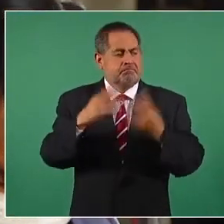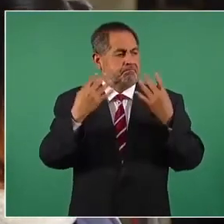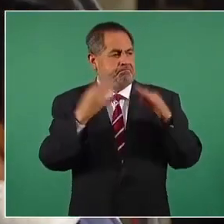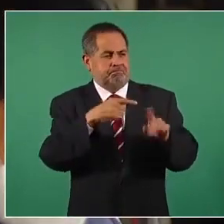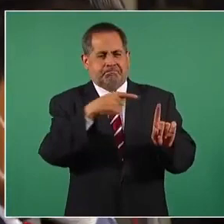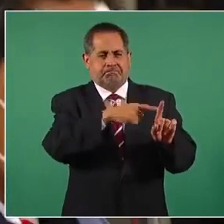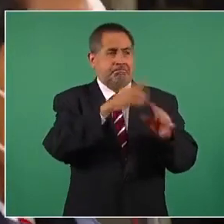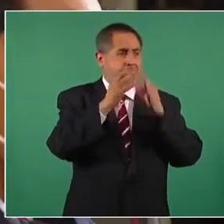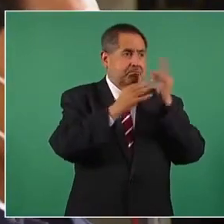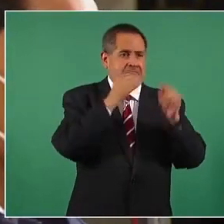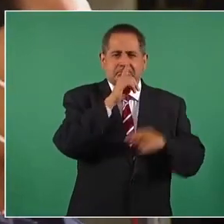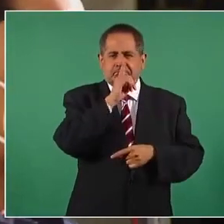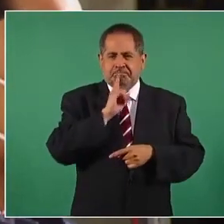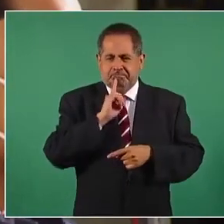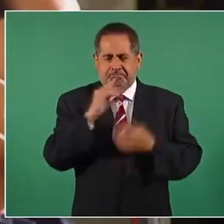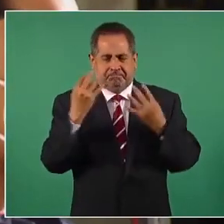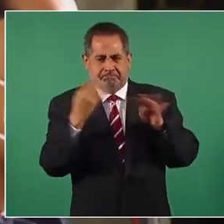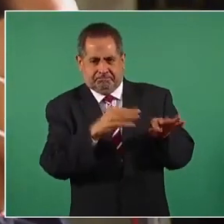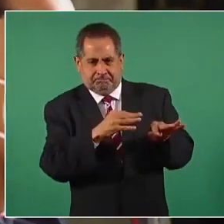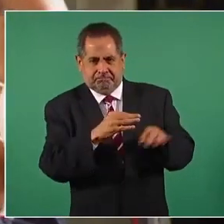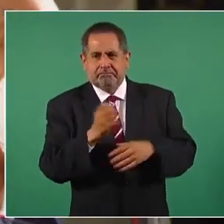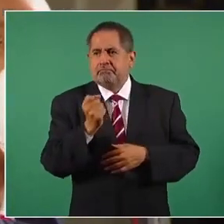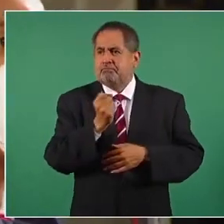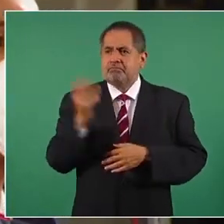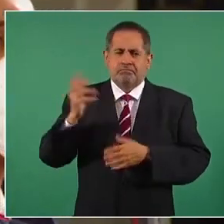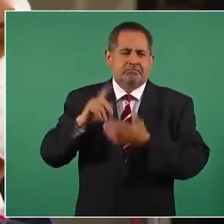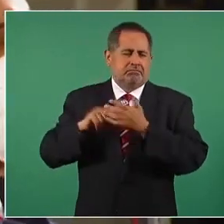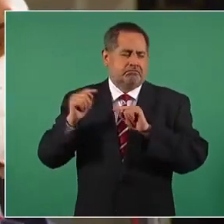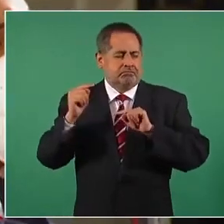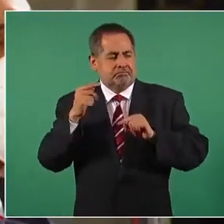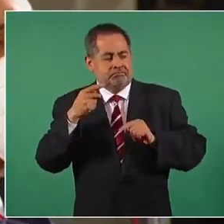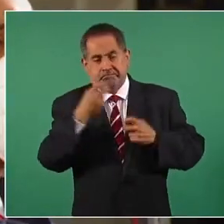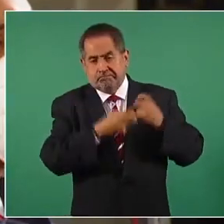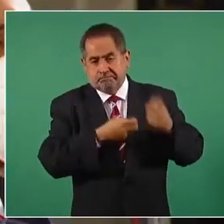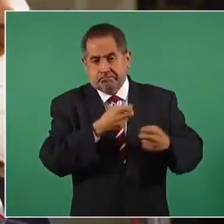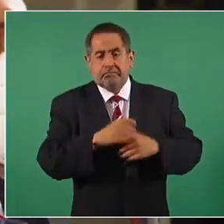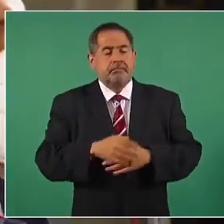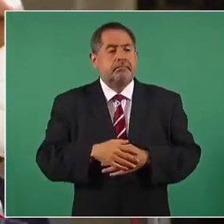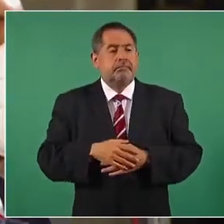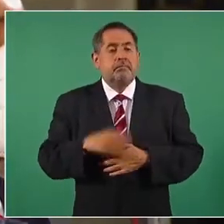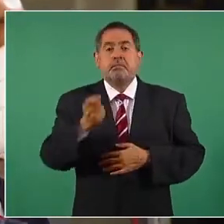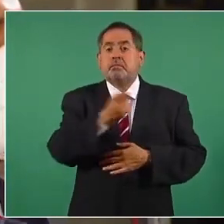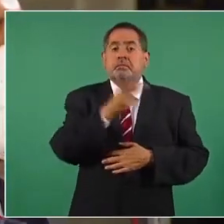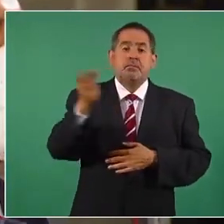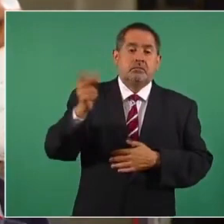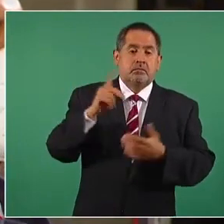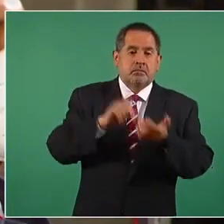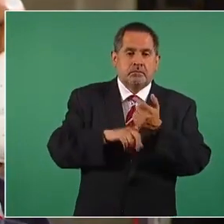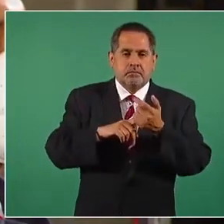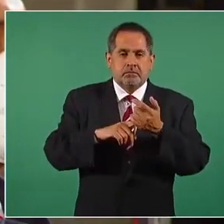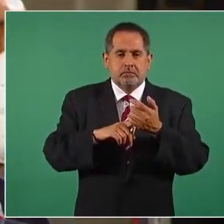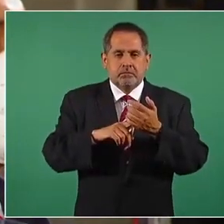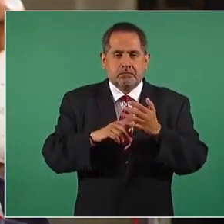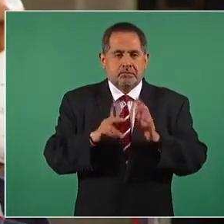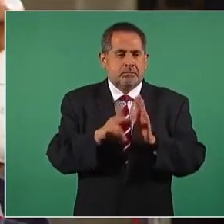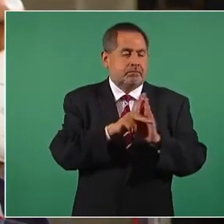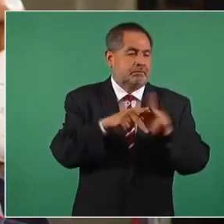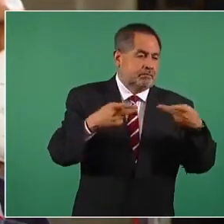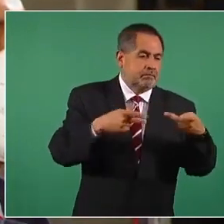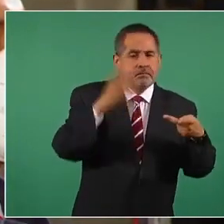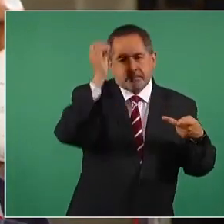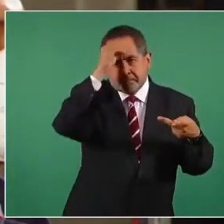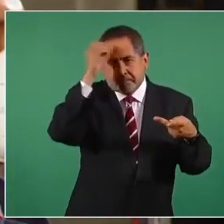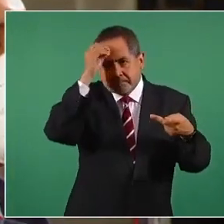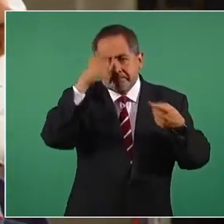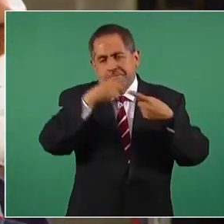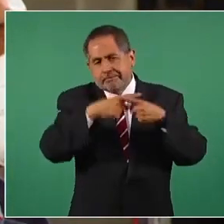una noticia, que ya vimos que ha tenido varios hierros esta sección, que algunas no han sido noticias faltas, algunos son artículos de opinión,